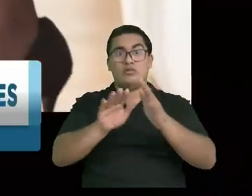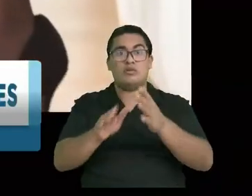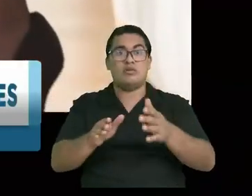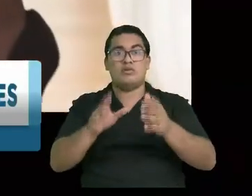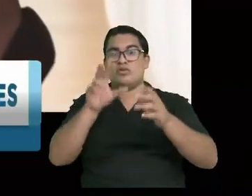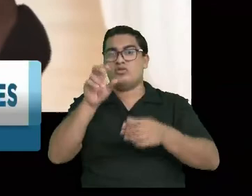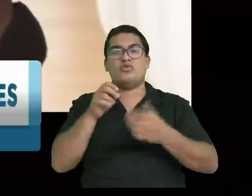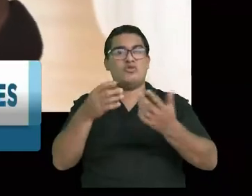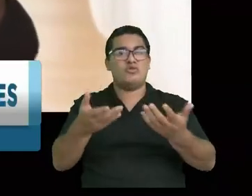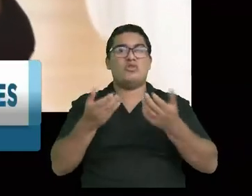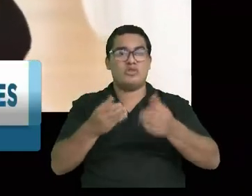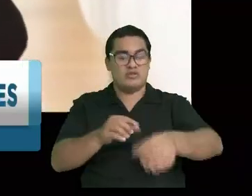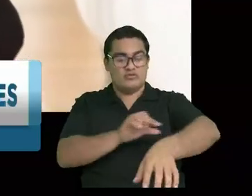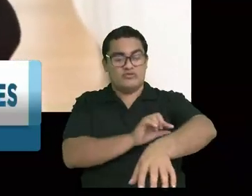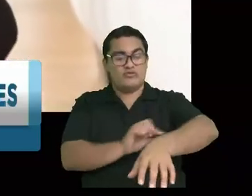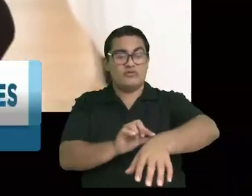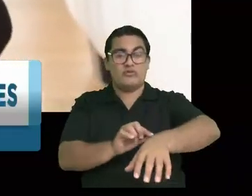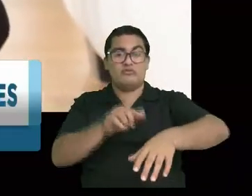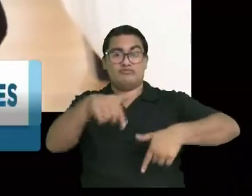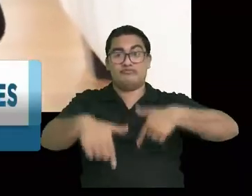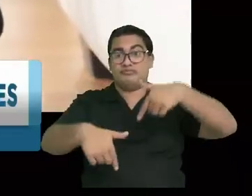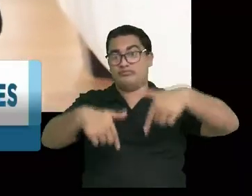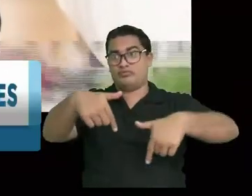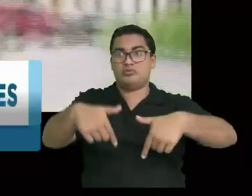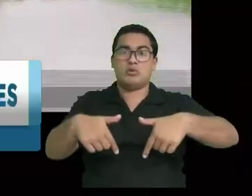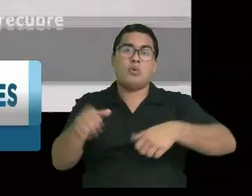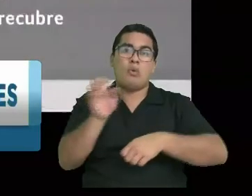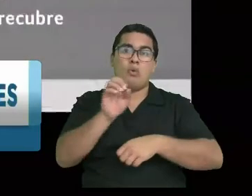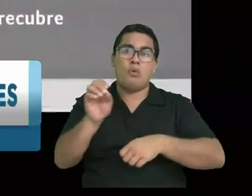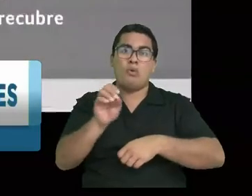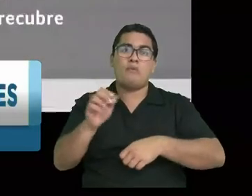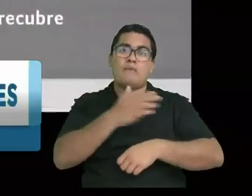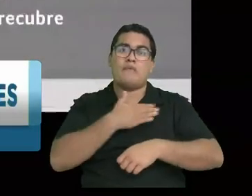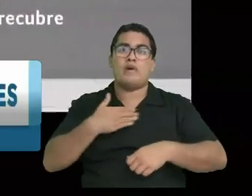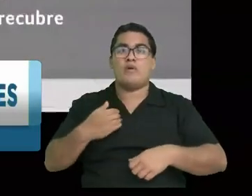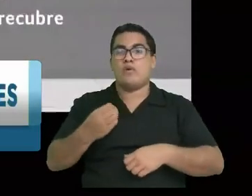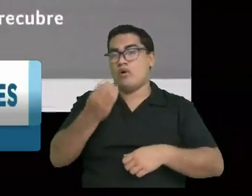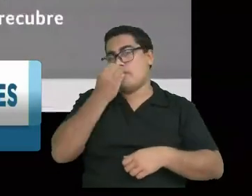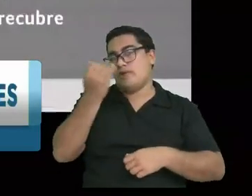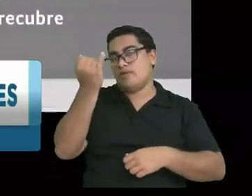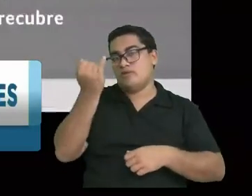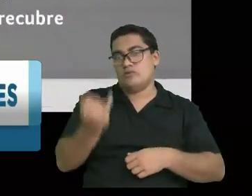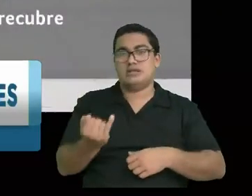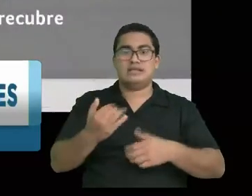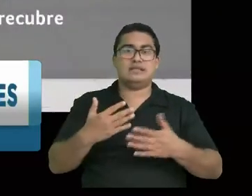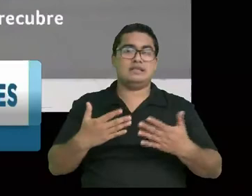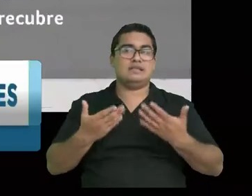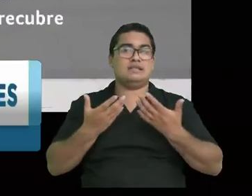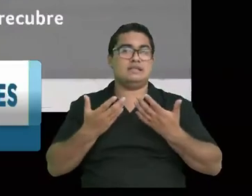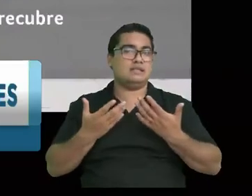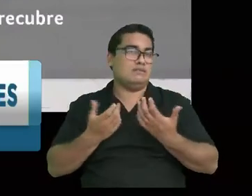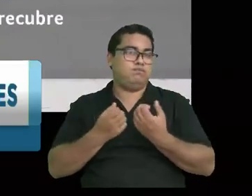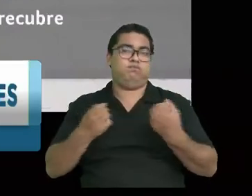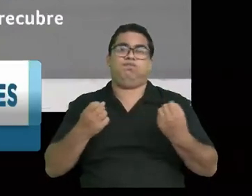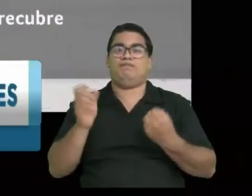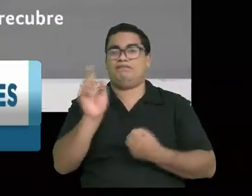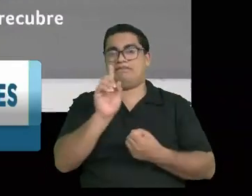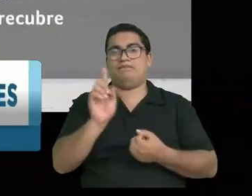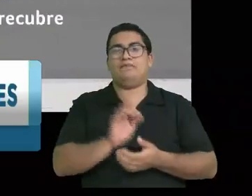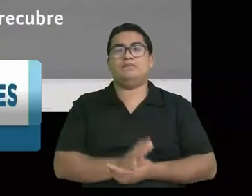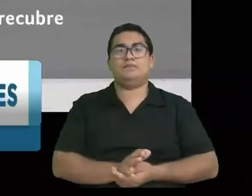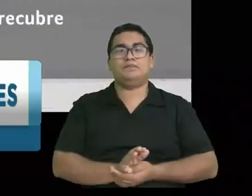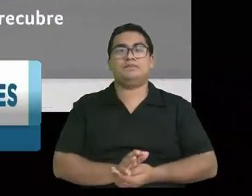varices, tienen que reducir el uso. Que haga un uso sano del tacón. Uh-huh. Así es. Ahora,